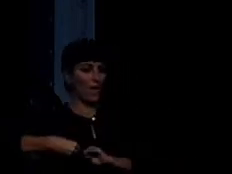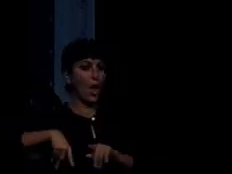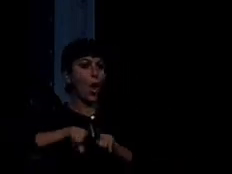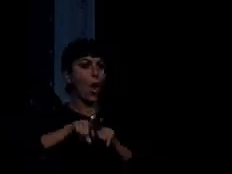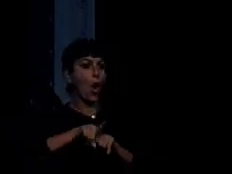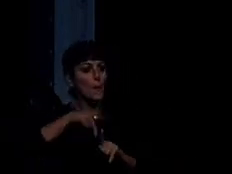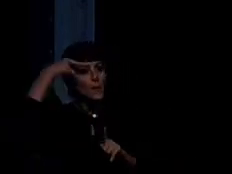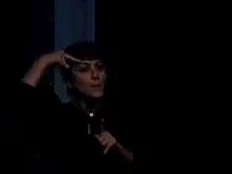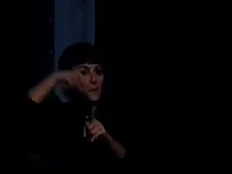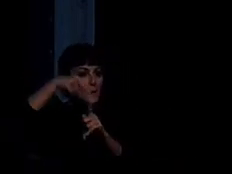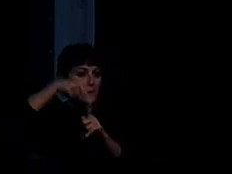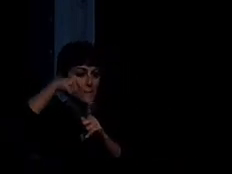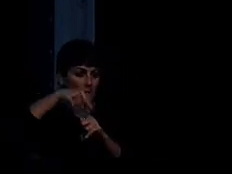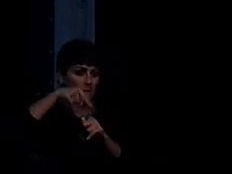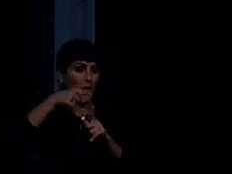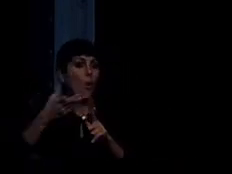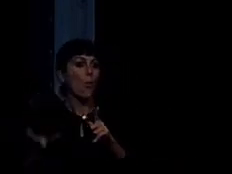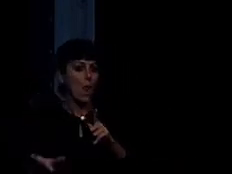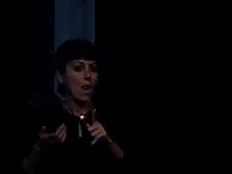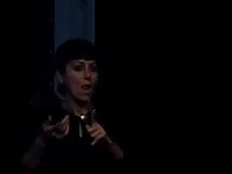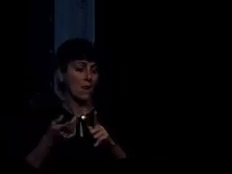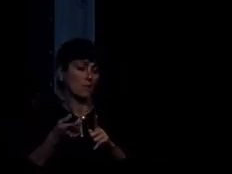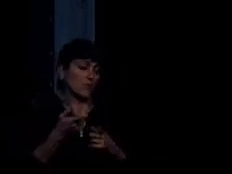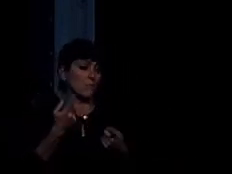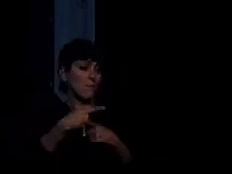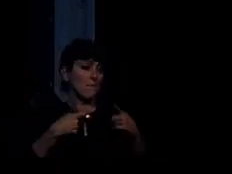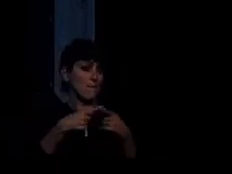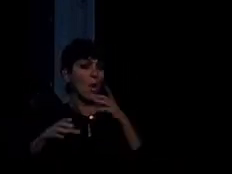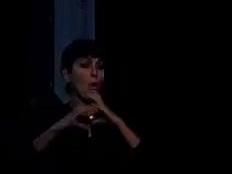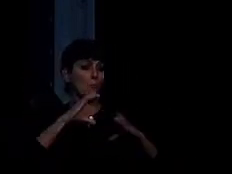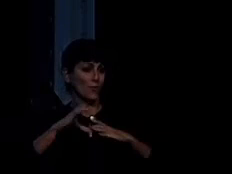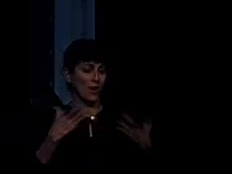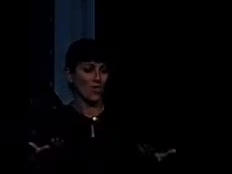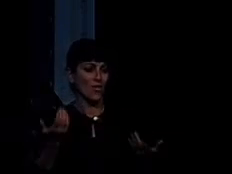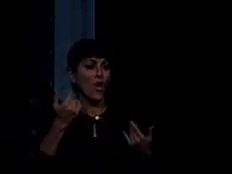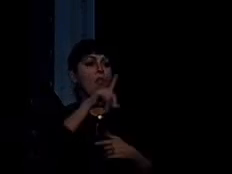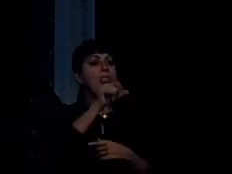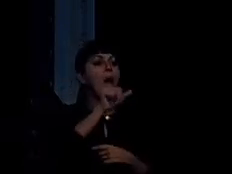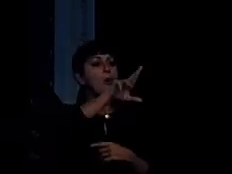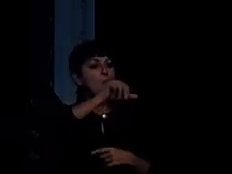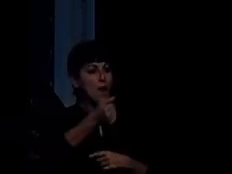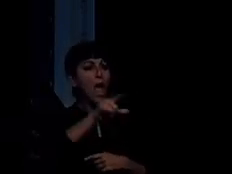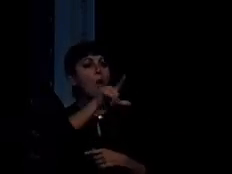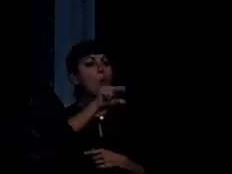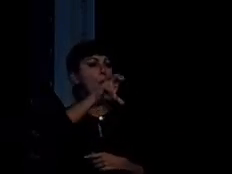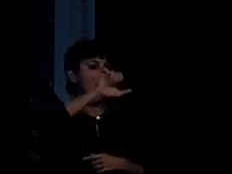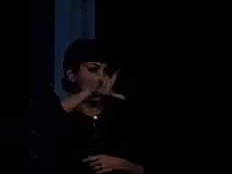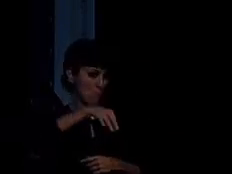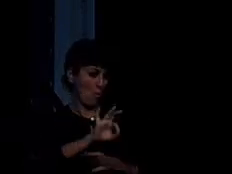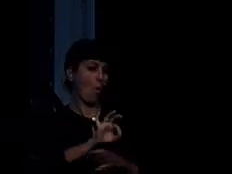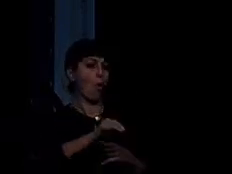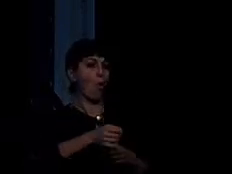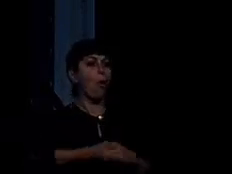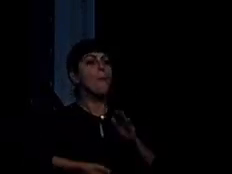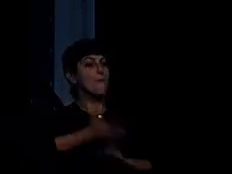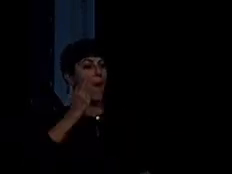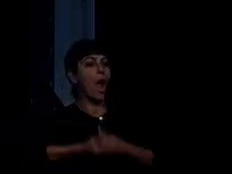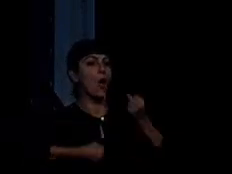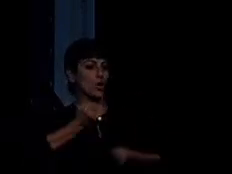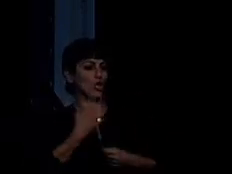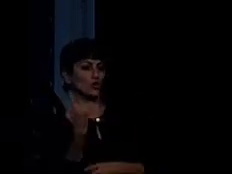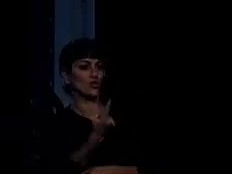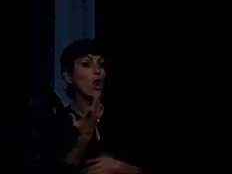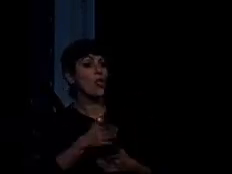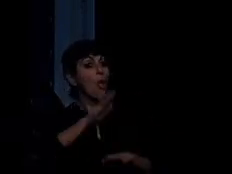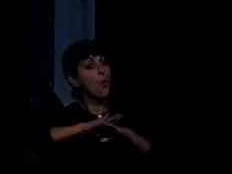el énfasis y el foco en el que muchos medios de comunicación retrataron que Laura Luelmo salió a correr sola, ¿no? Y que por ese motivo la responsabilidad